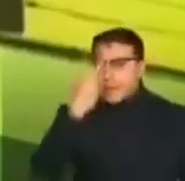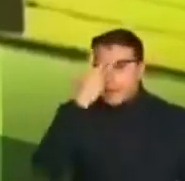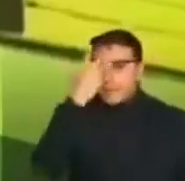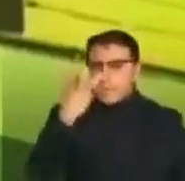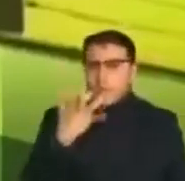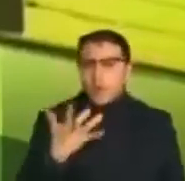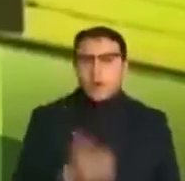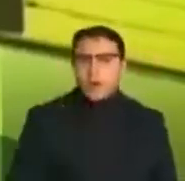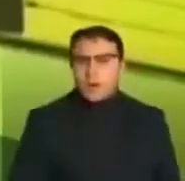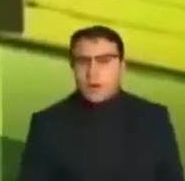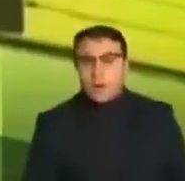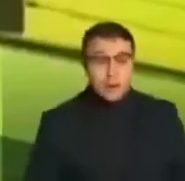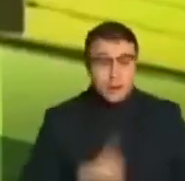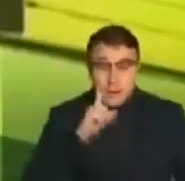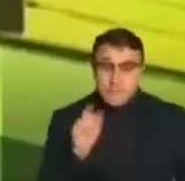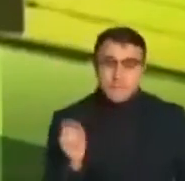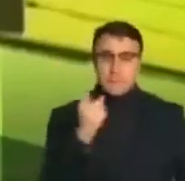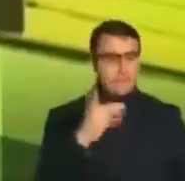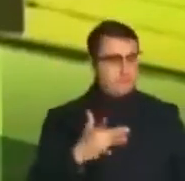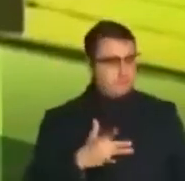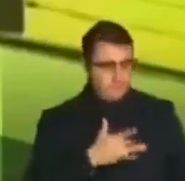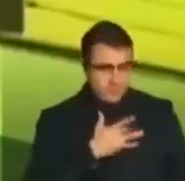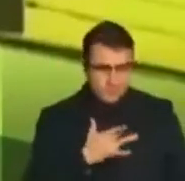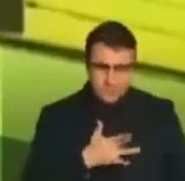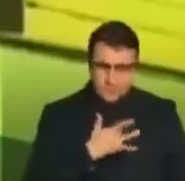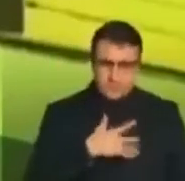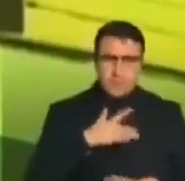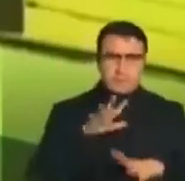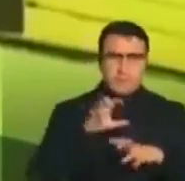el primer síntoma de cáncer,